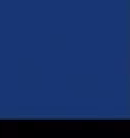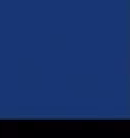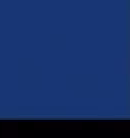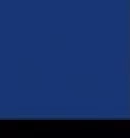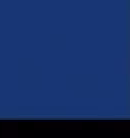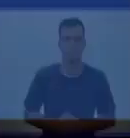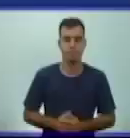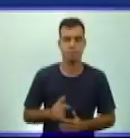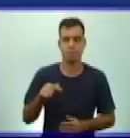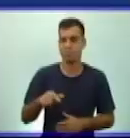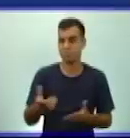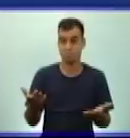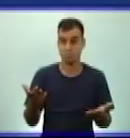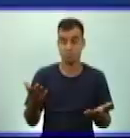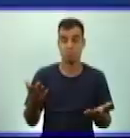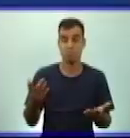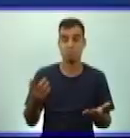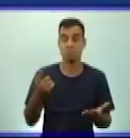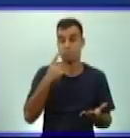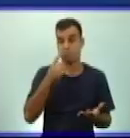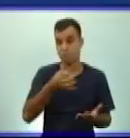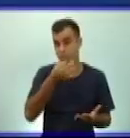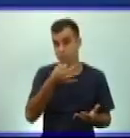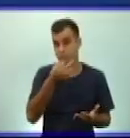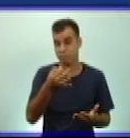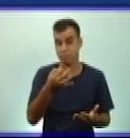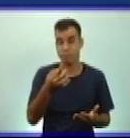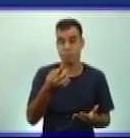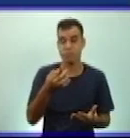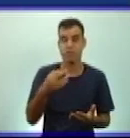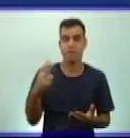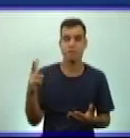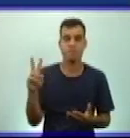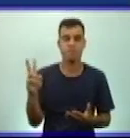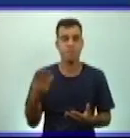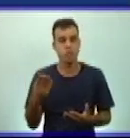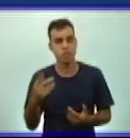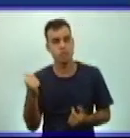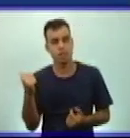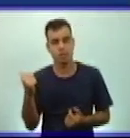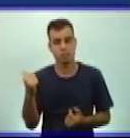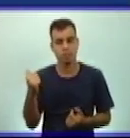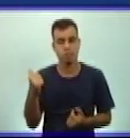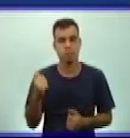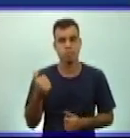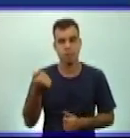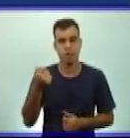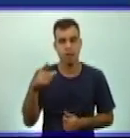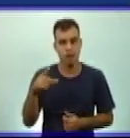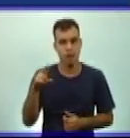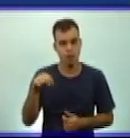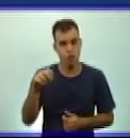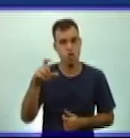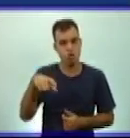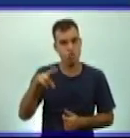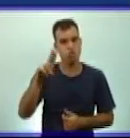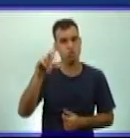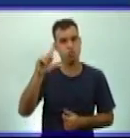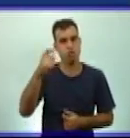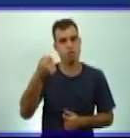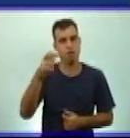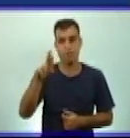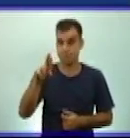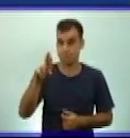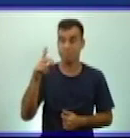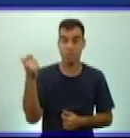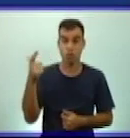Bueno, entonces ahora vamos a hablar sobre la velocidad angular. Recuerden que la velocidad angular ustedes la estudiaron también en el